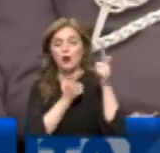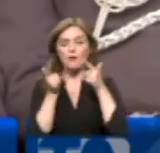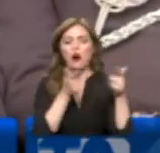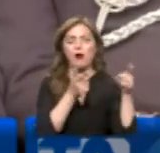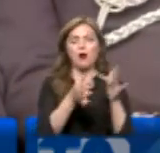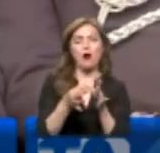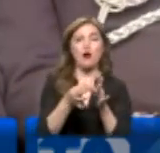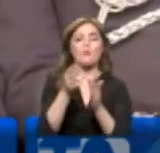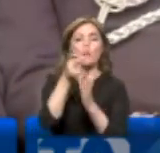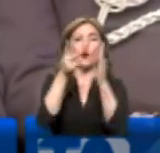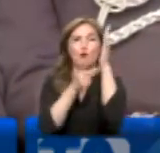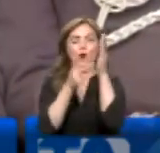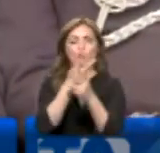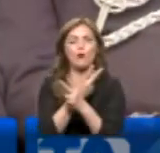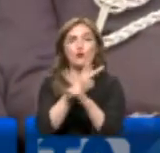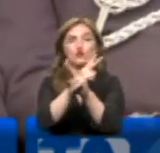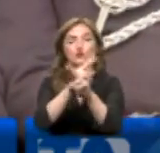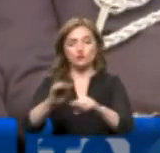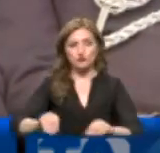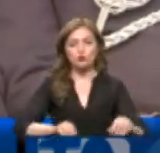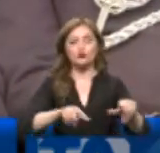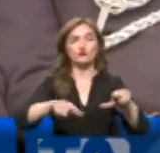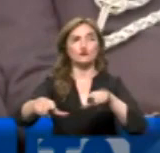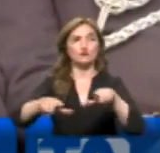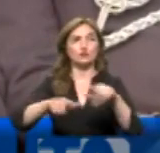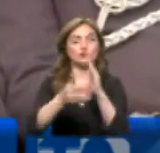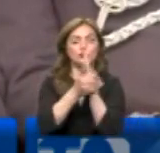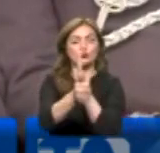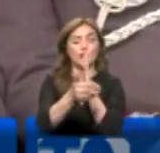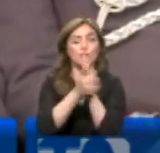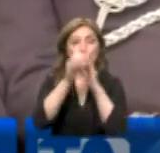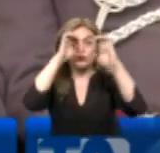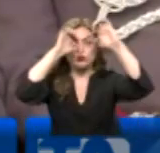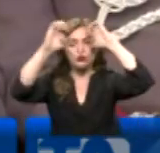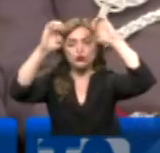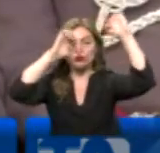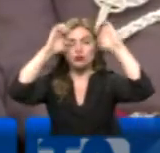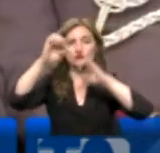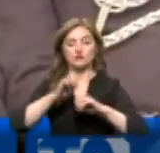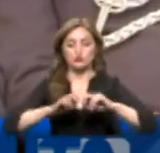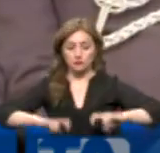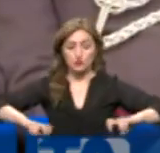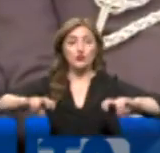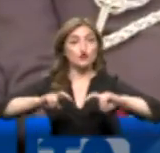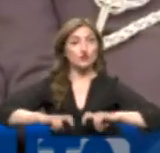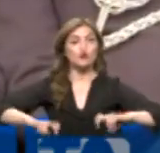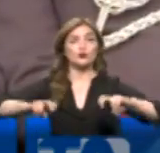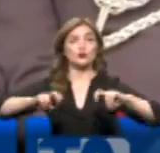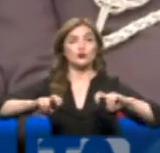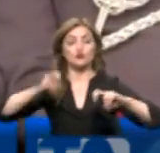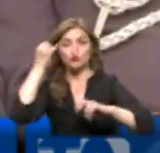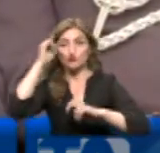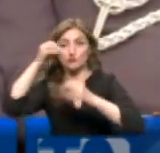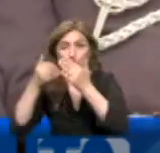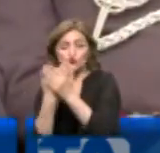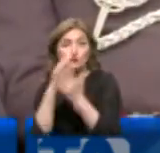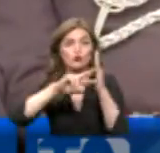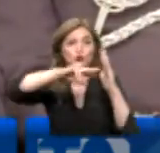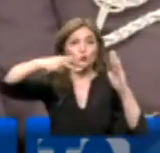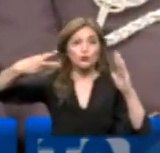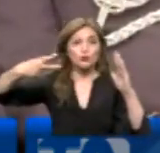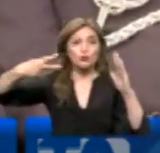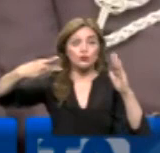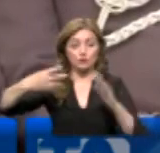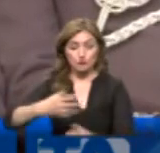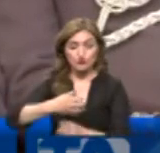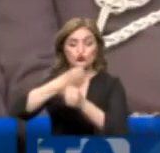direccionados a programas de protección del territorio, a capacitación estratégica, a investigación, a innovación tecnológica, a